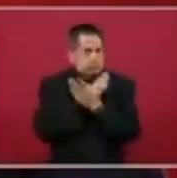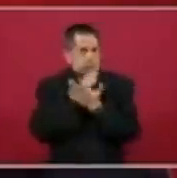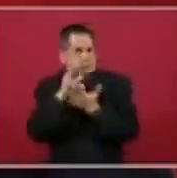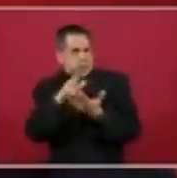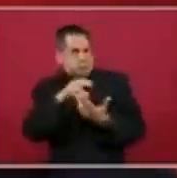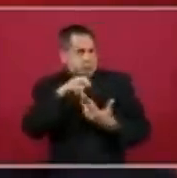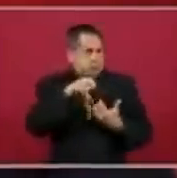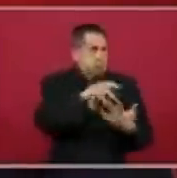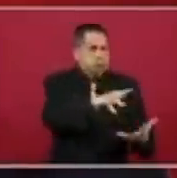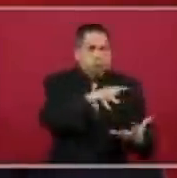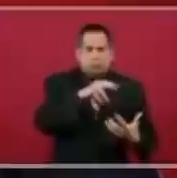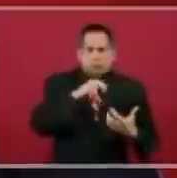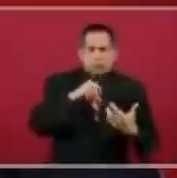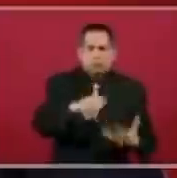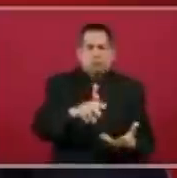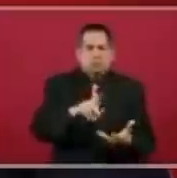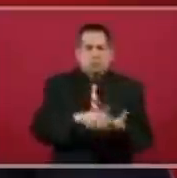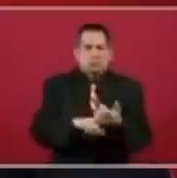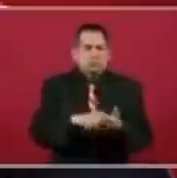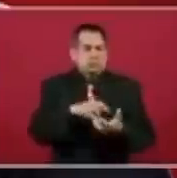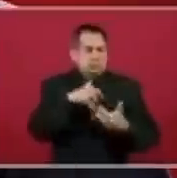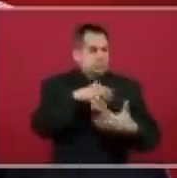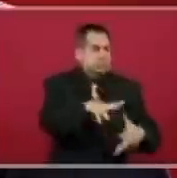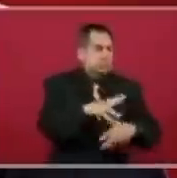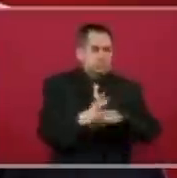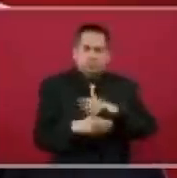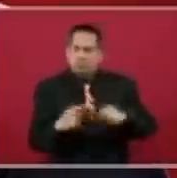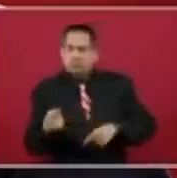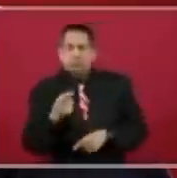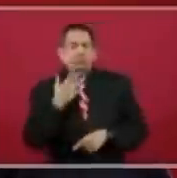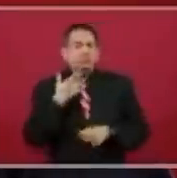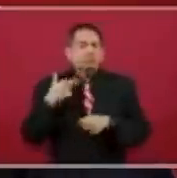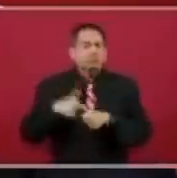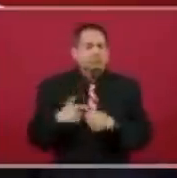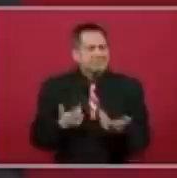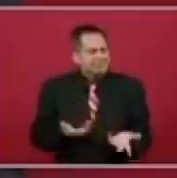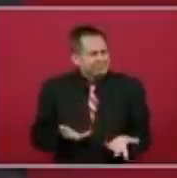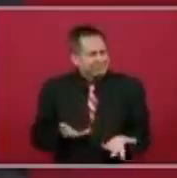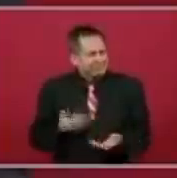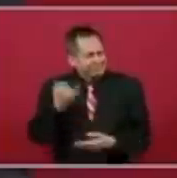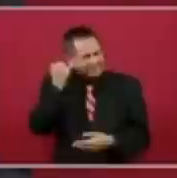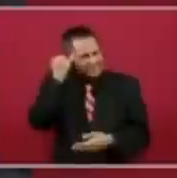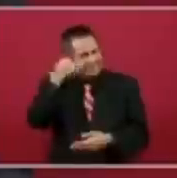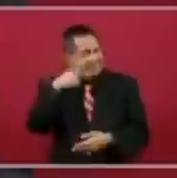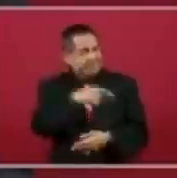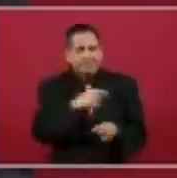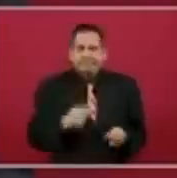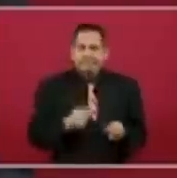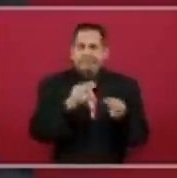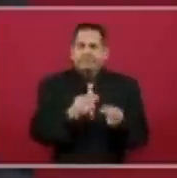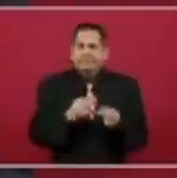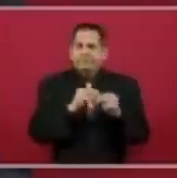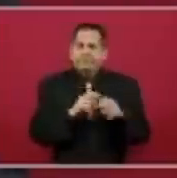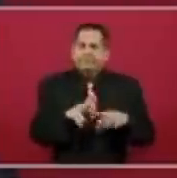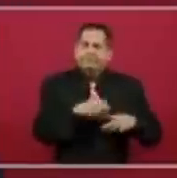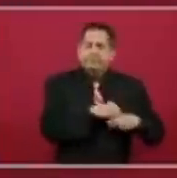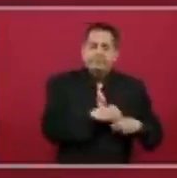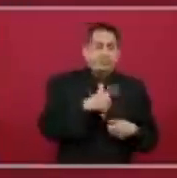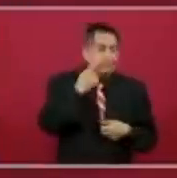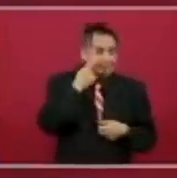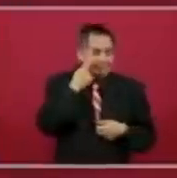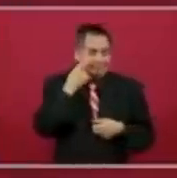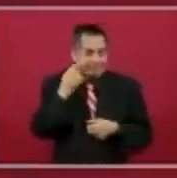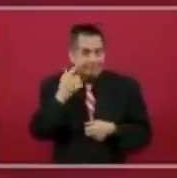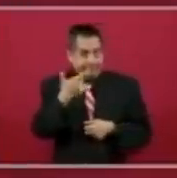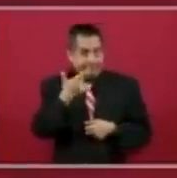estratosféricas por el gas. Imagínense los negocios, los gasoductos